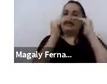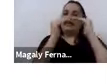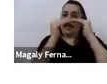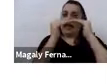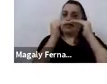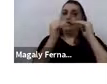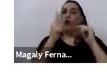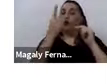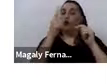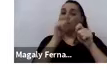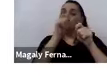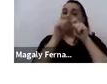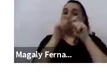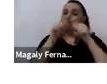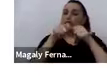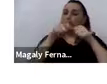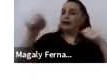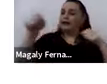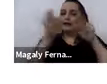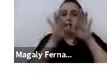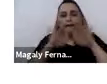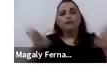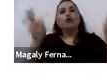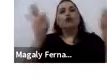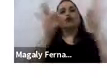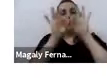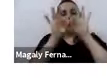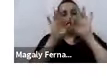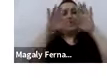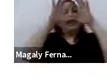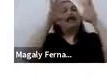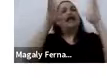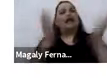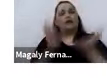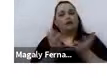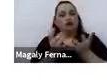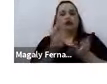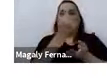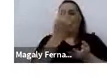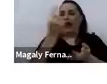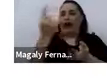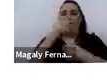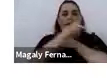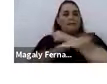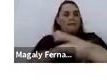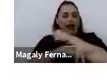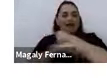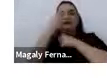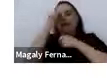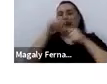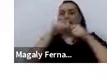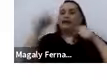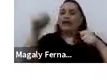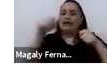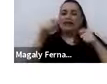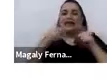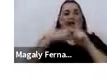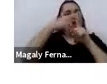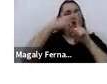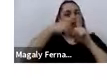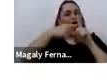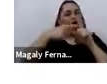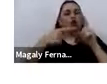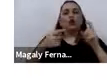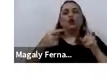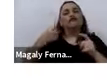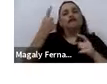barómetro importantísimo en el mundo y en cada país para medir el grado de injusticia social. Además, lo